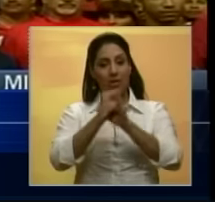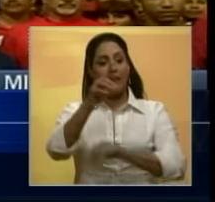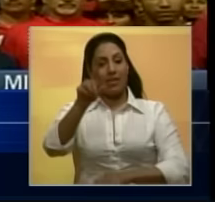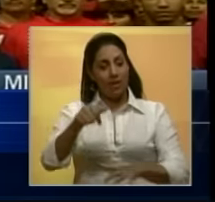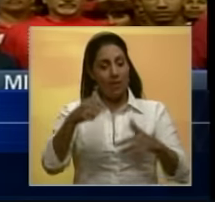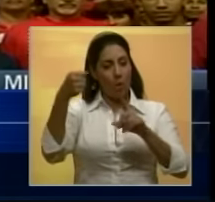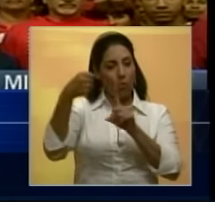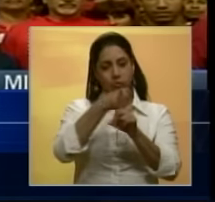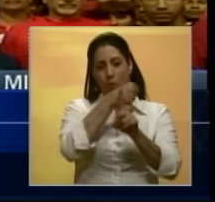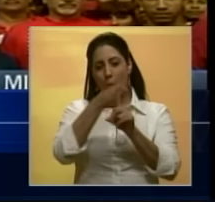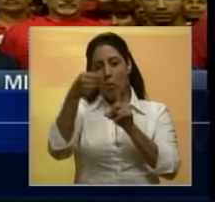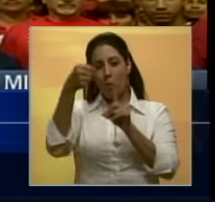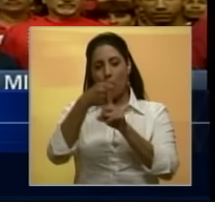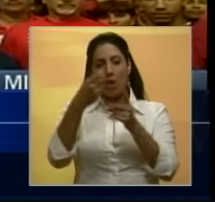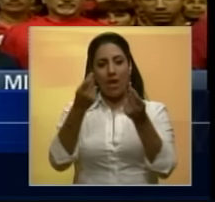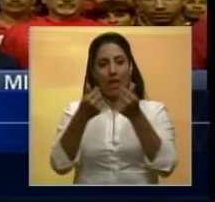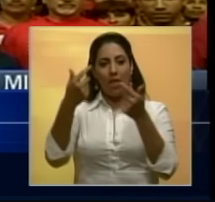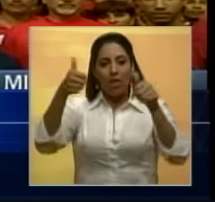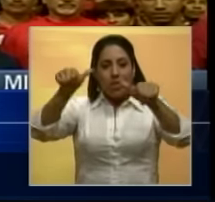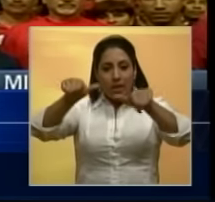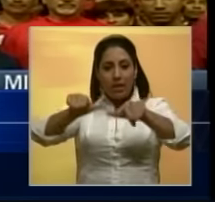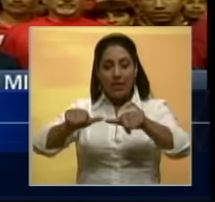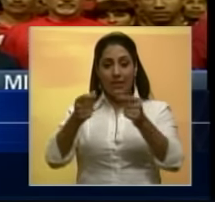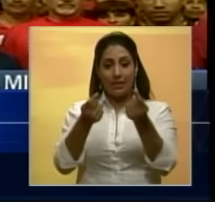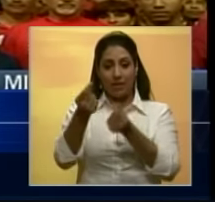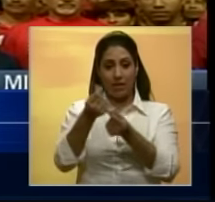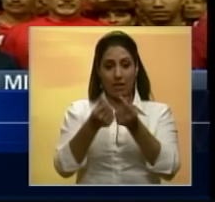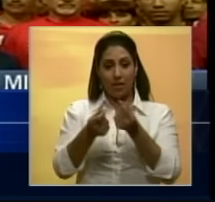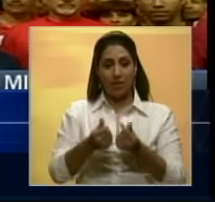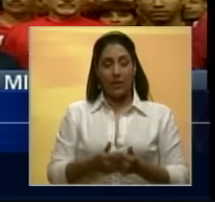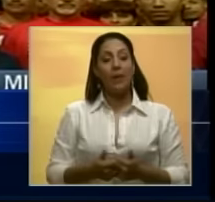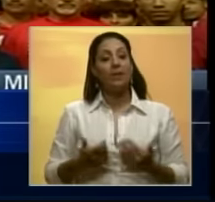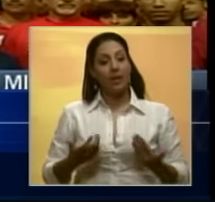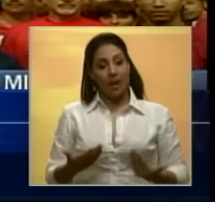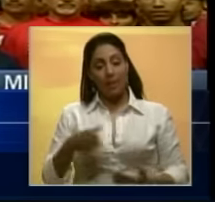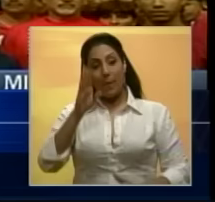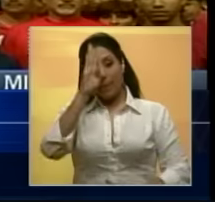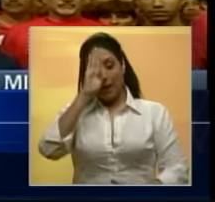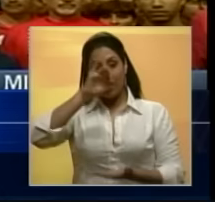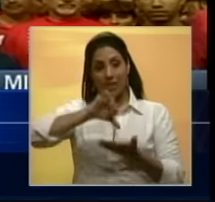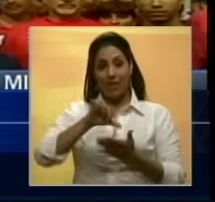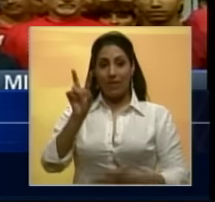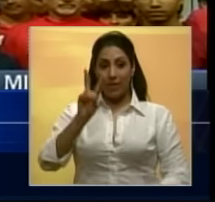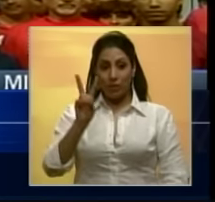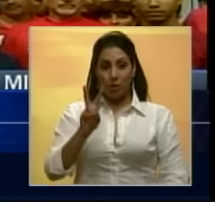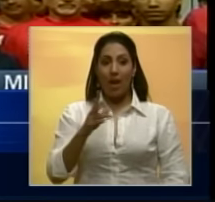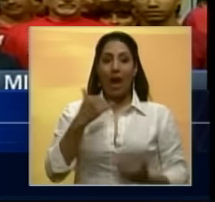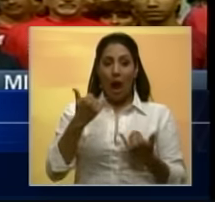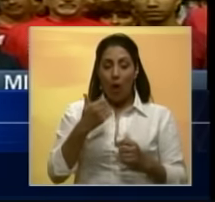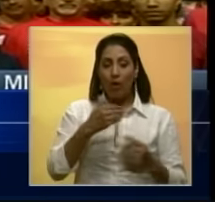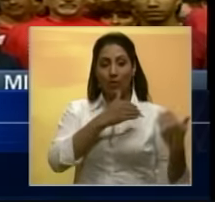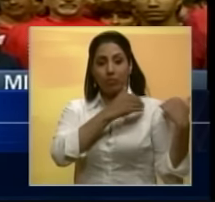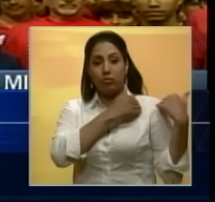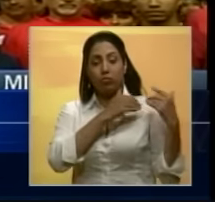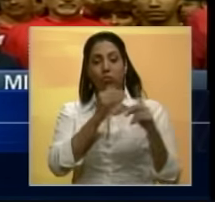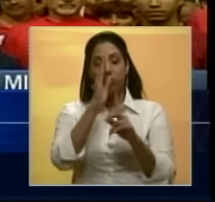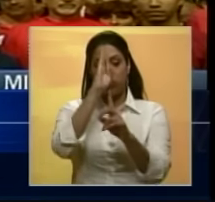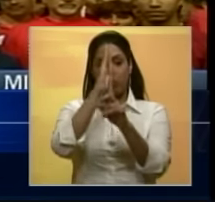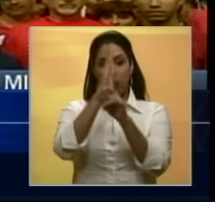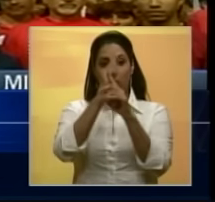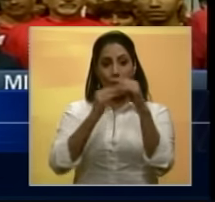que golpean nuestra moneda, y que el Banco Central de Venezuela vaya a la vanguardia